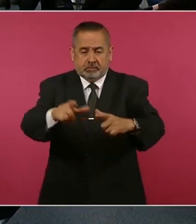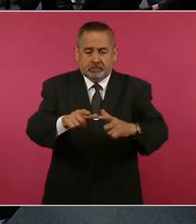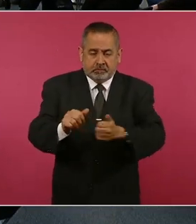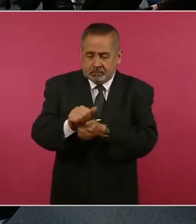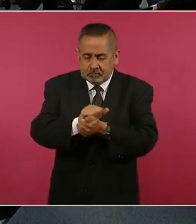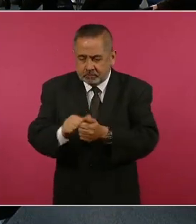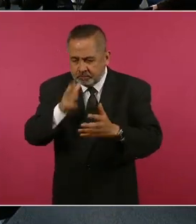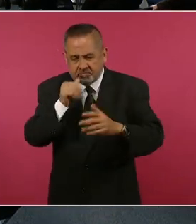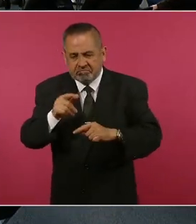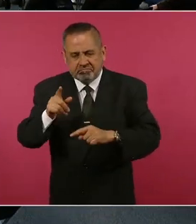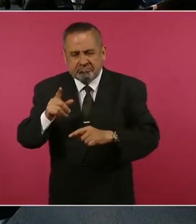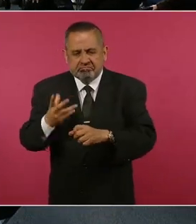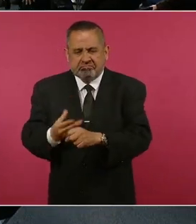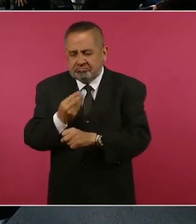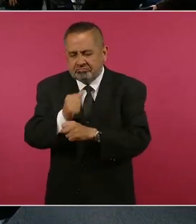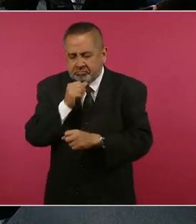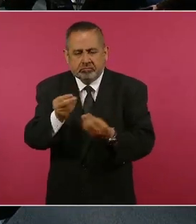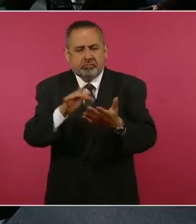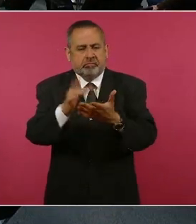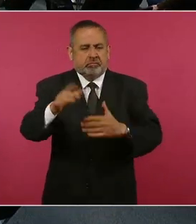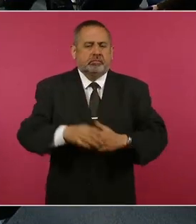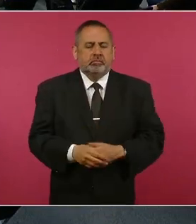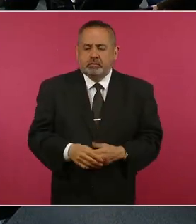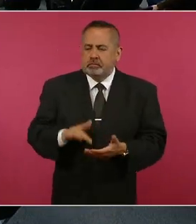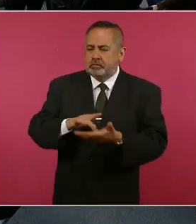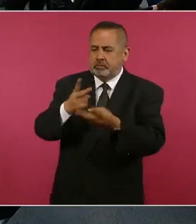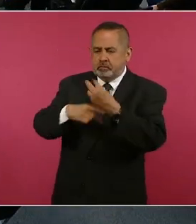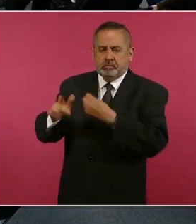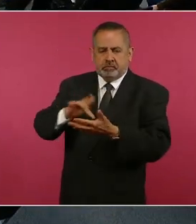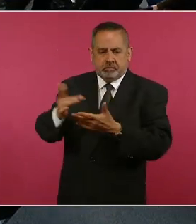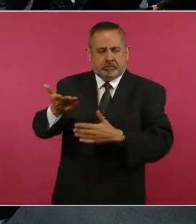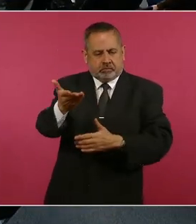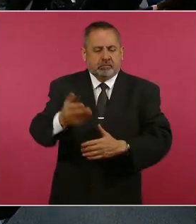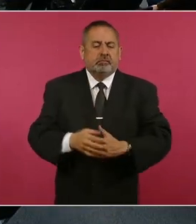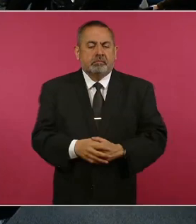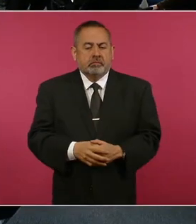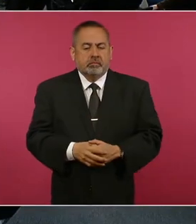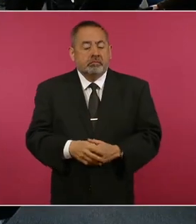irreversible. Muchas gracias. Sí, muchas gracias por su tiempo, a ti. Gracias por la oportunidad.